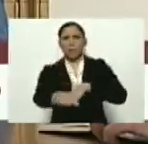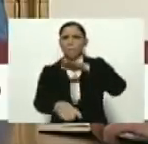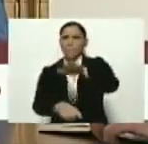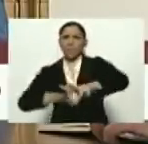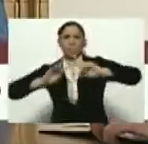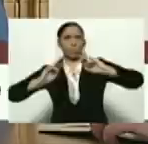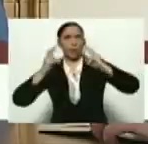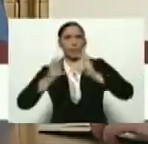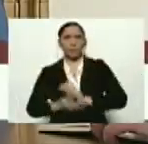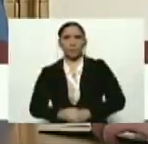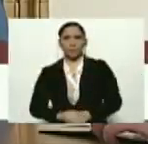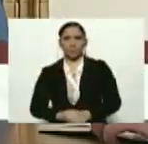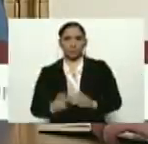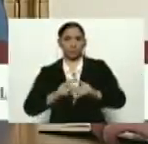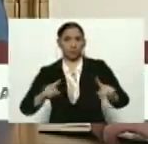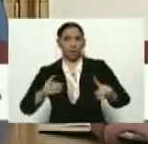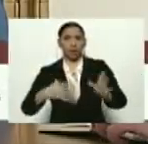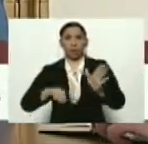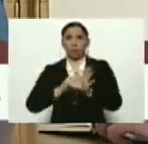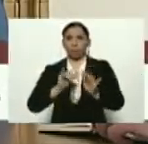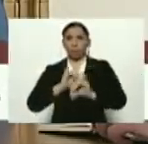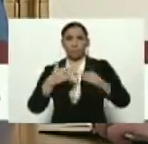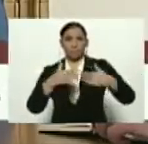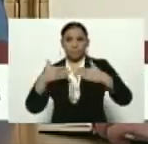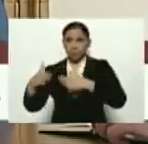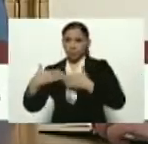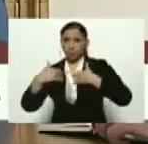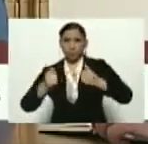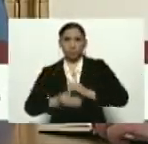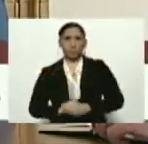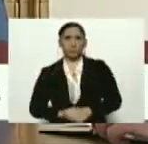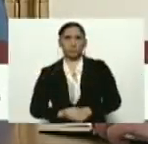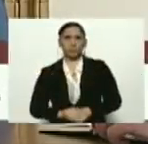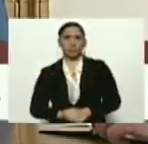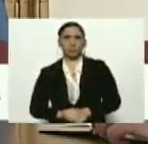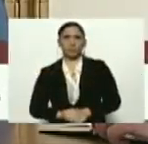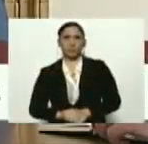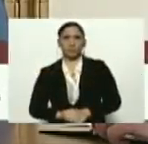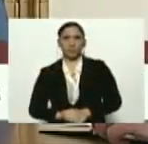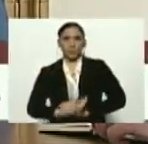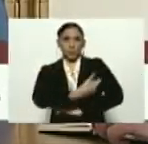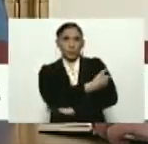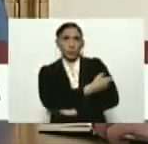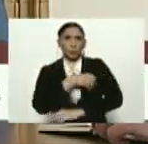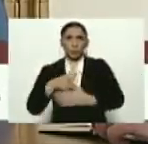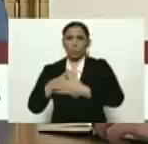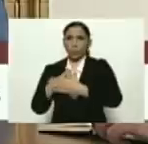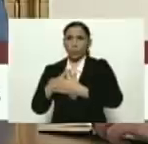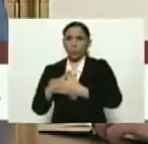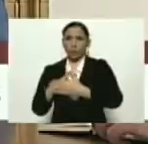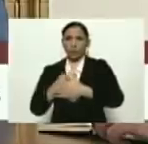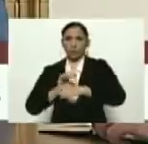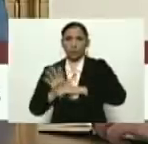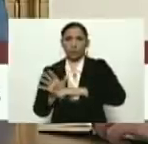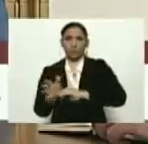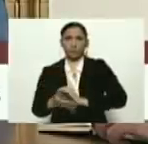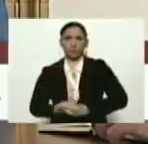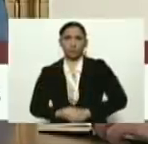tema. Para una vez se garantice la seguridad de la vacuna contra el coronavirus,